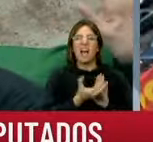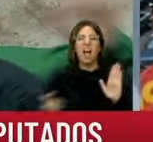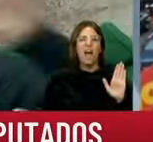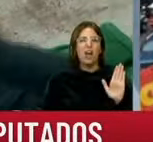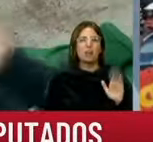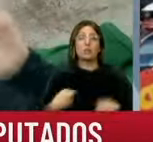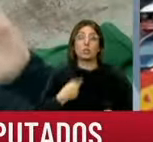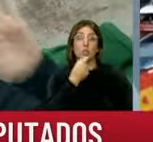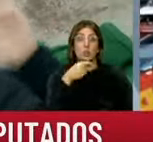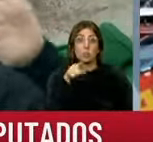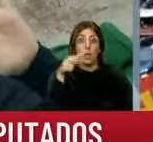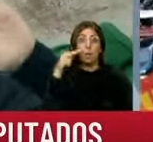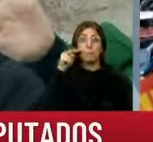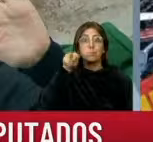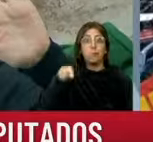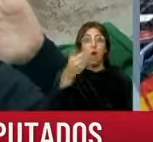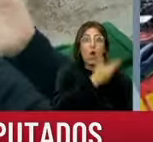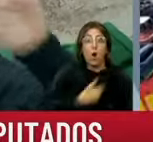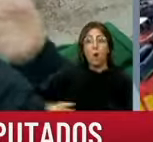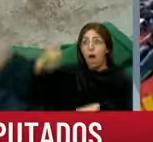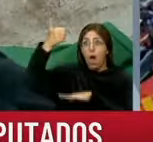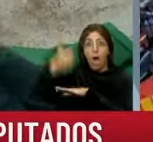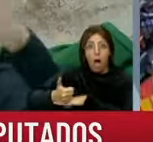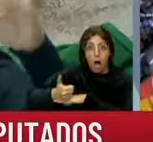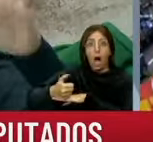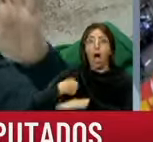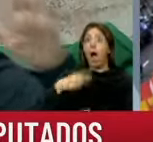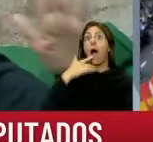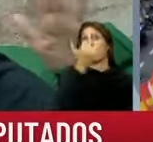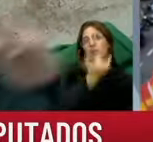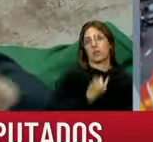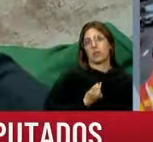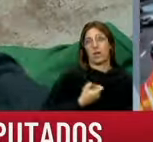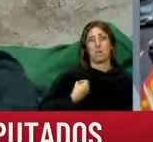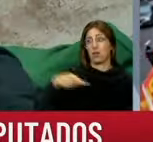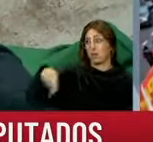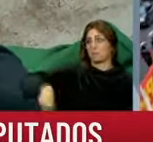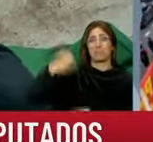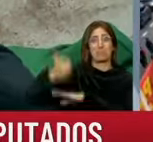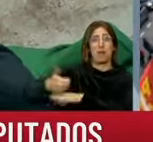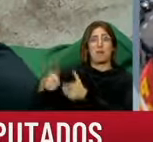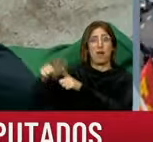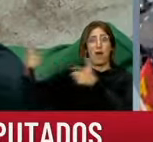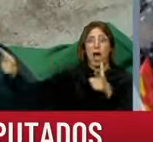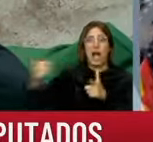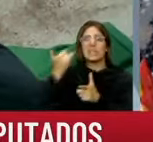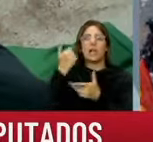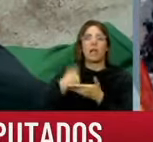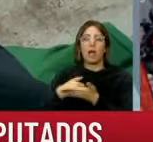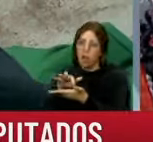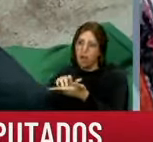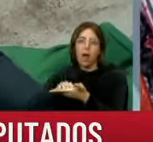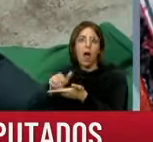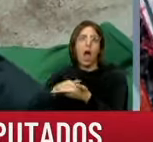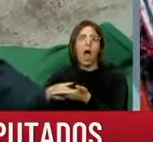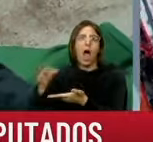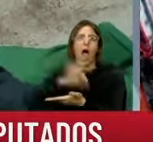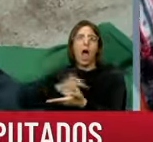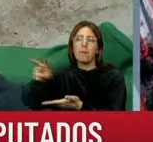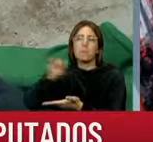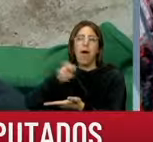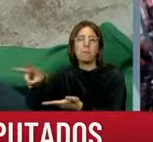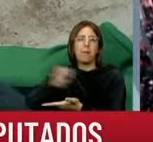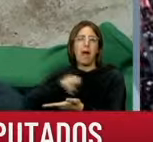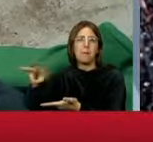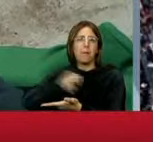también sí, se sienten identificados con dos frases. Dos frases. ¿Las comparto? Sí, por supuesto. Porque quizás la gente no leyó. Sí, sí, por